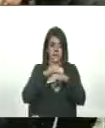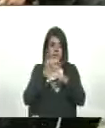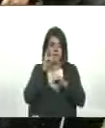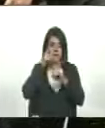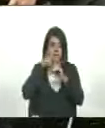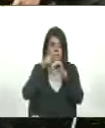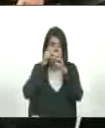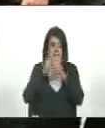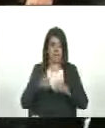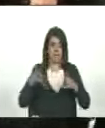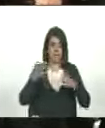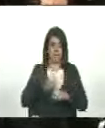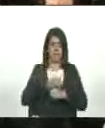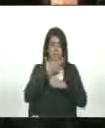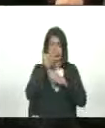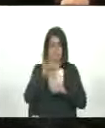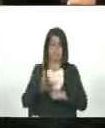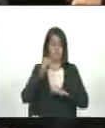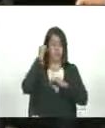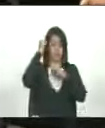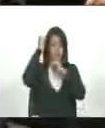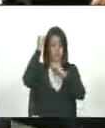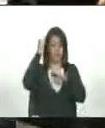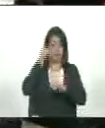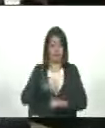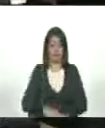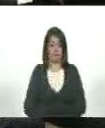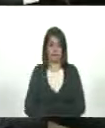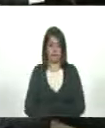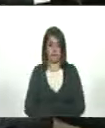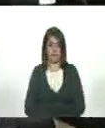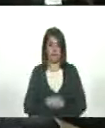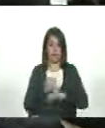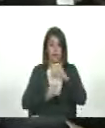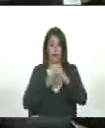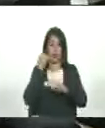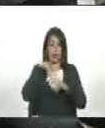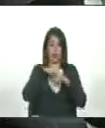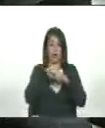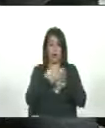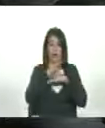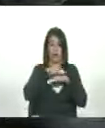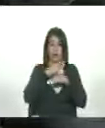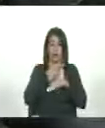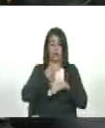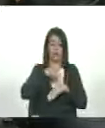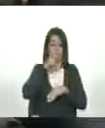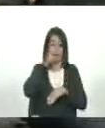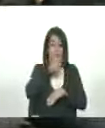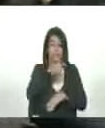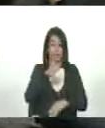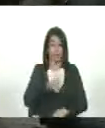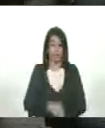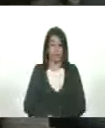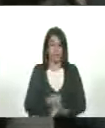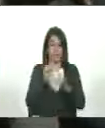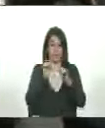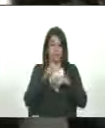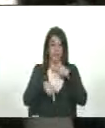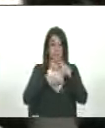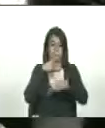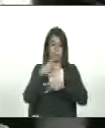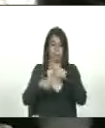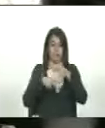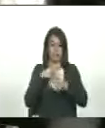una gran esperanza en las victorias que están reservadas para nuestro pueblo. En este